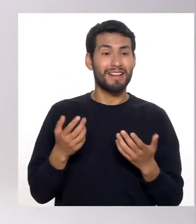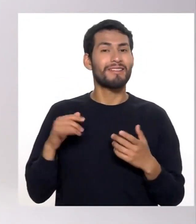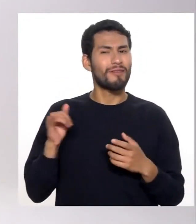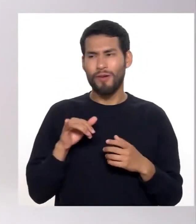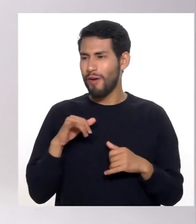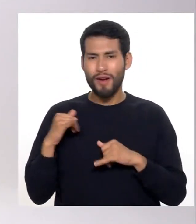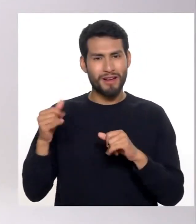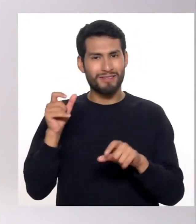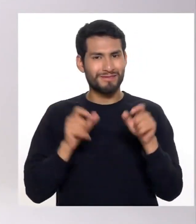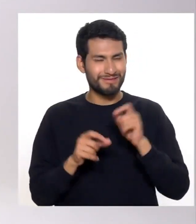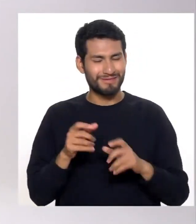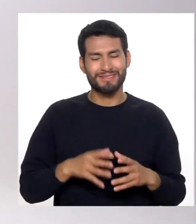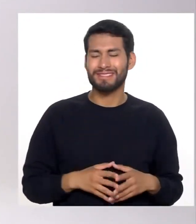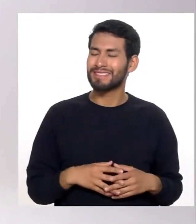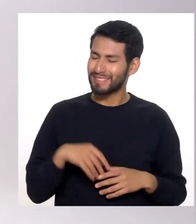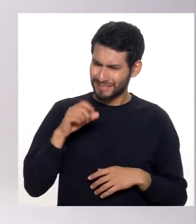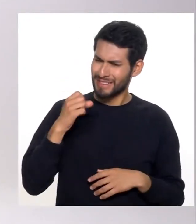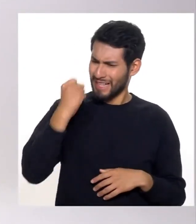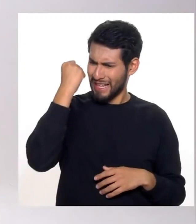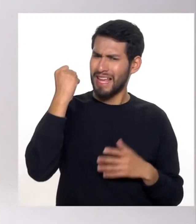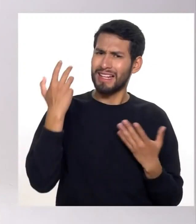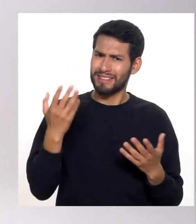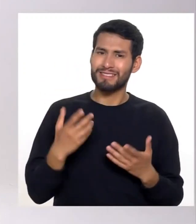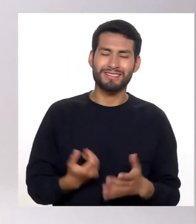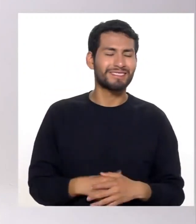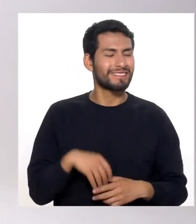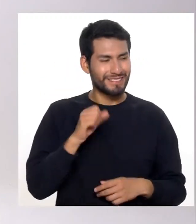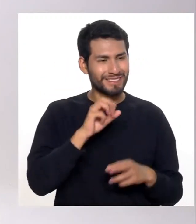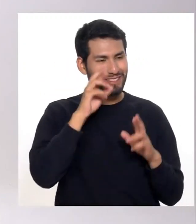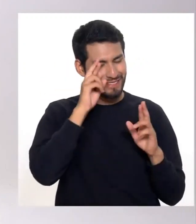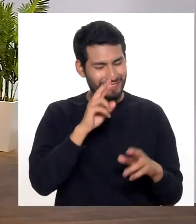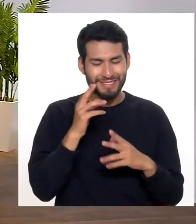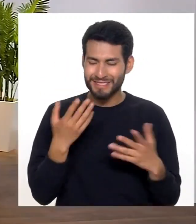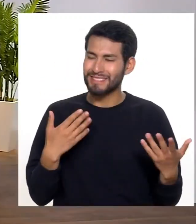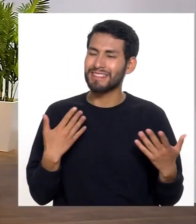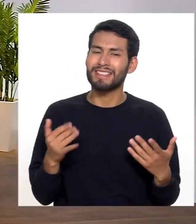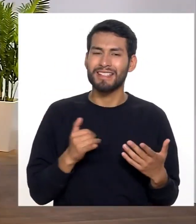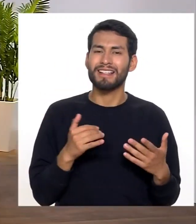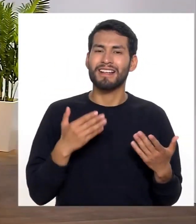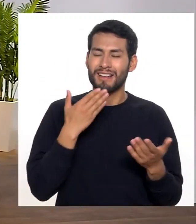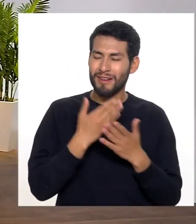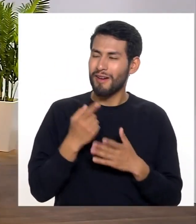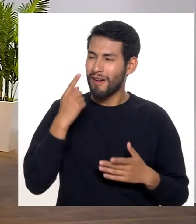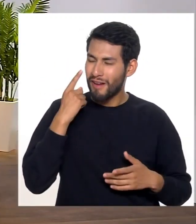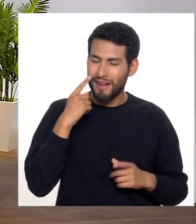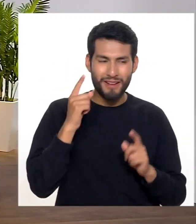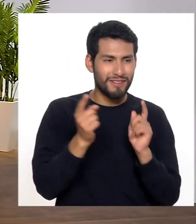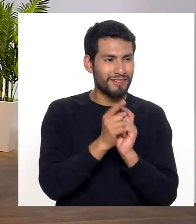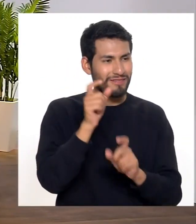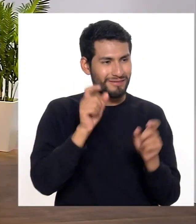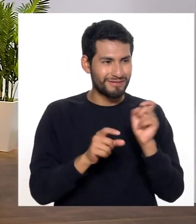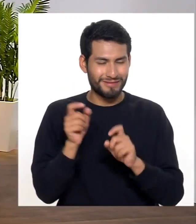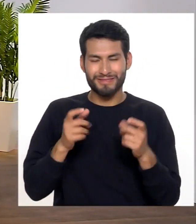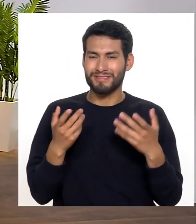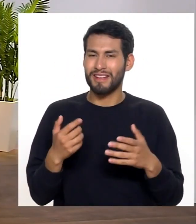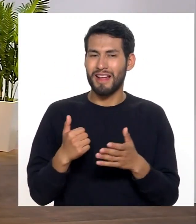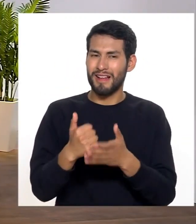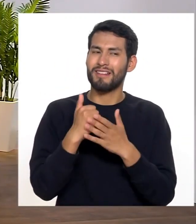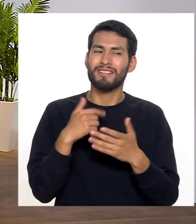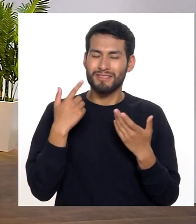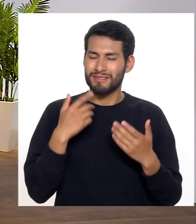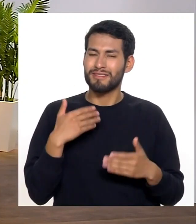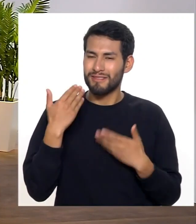como cualquier otra persona. Es su derecho. Sustentándose y además también pues conociendo a más gente, claro, que los va a ayudar